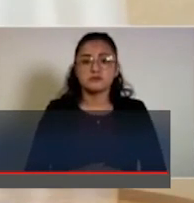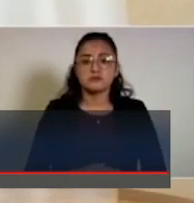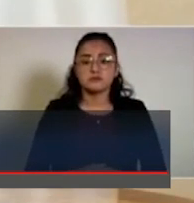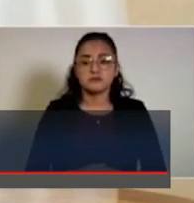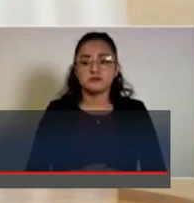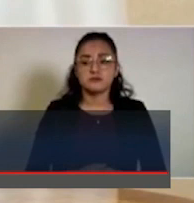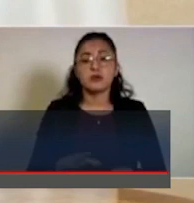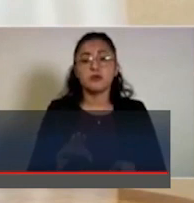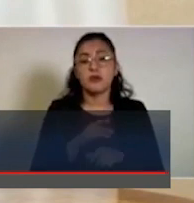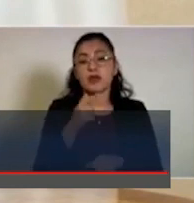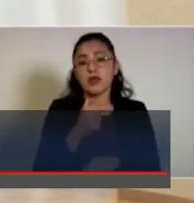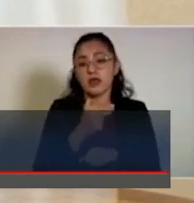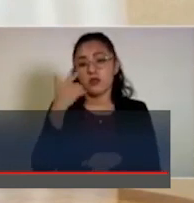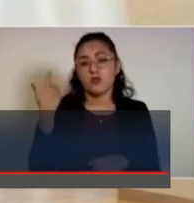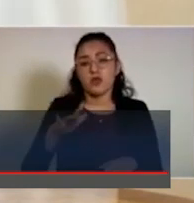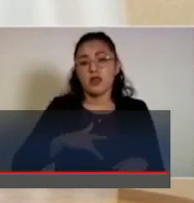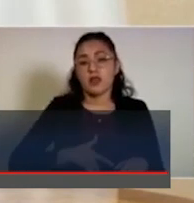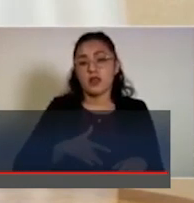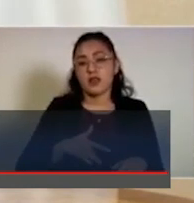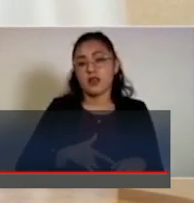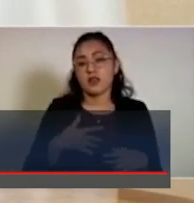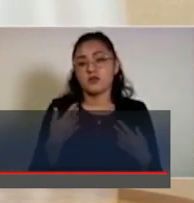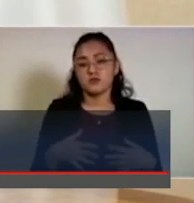males graves estomacales